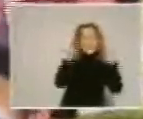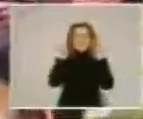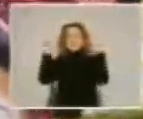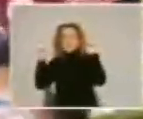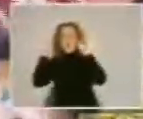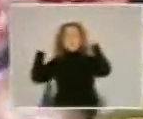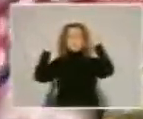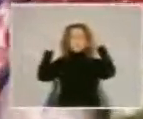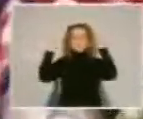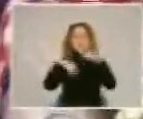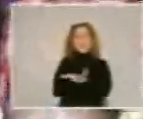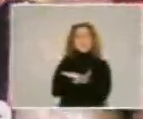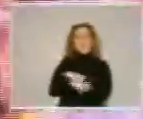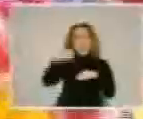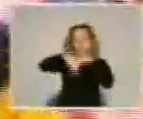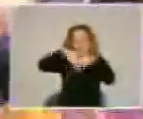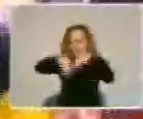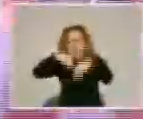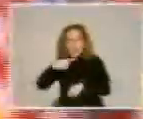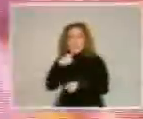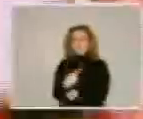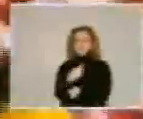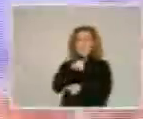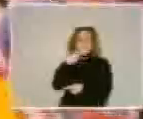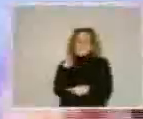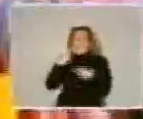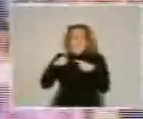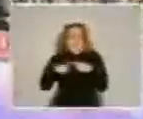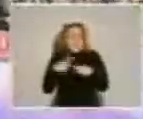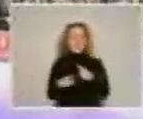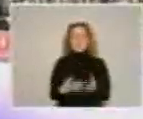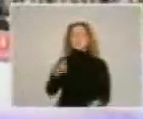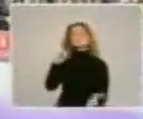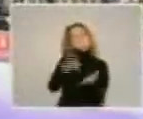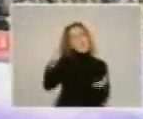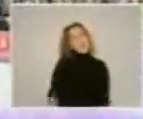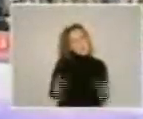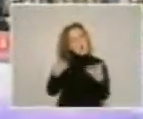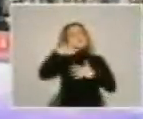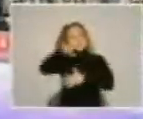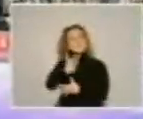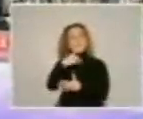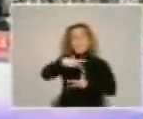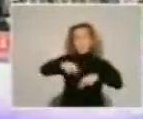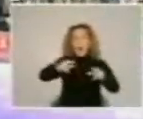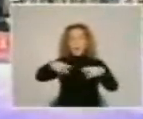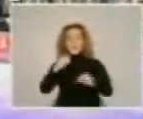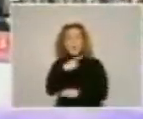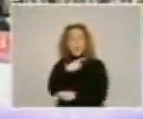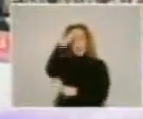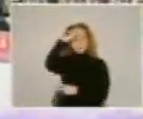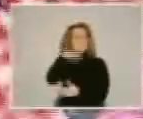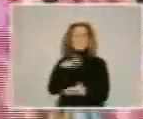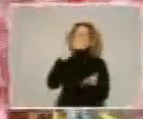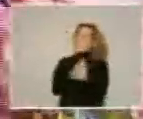de panfleto, de partido, de elecciones. De que hayan tantas cosas que me toquen los cojones. Ahora sí puedo acabar con la conciencia